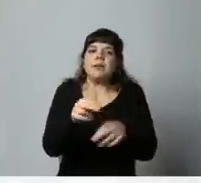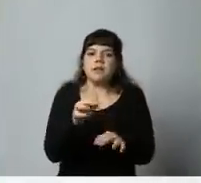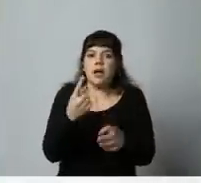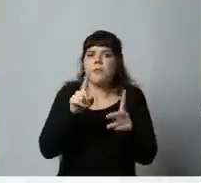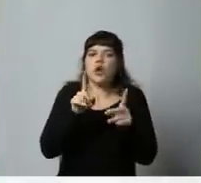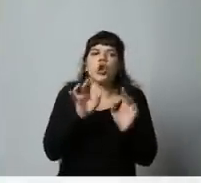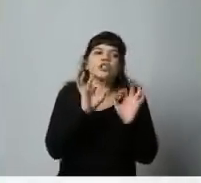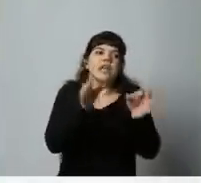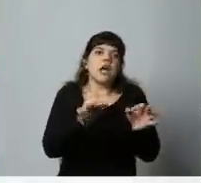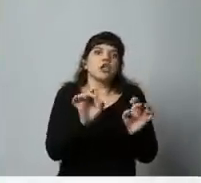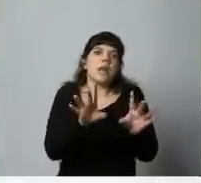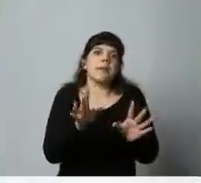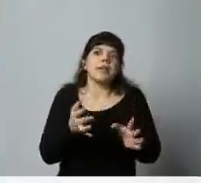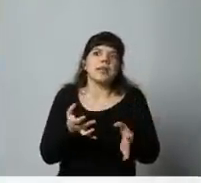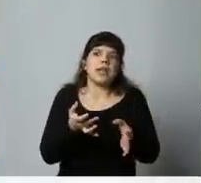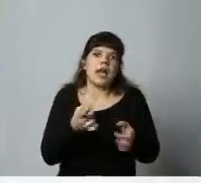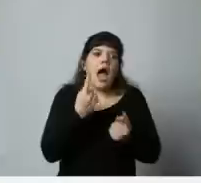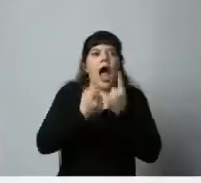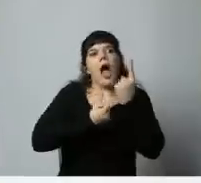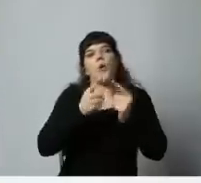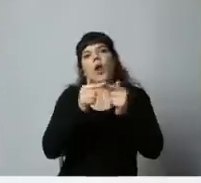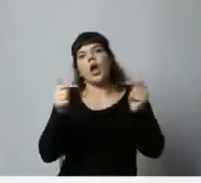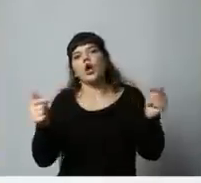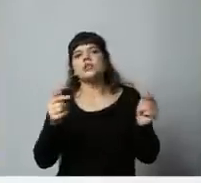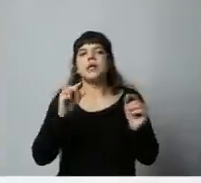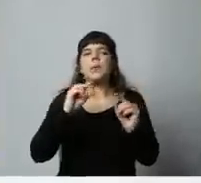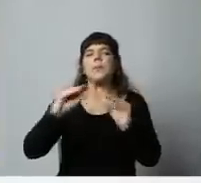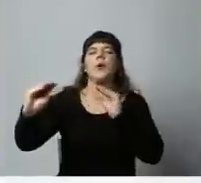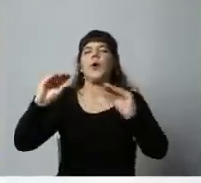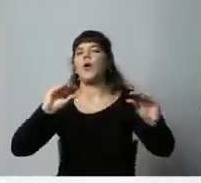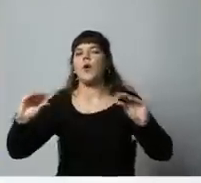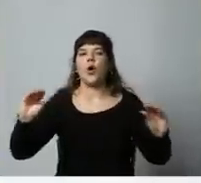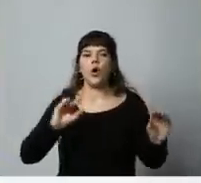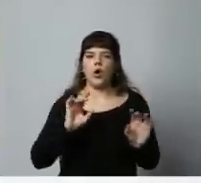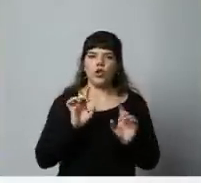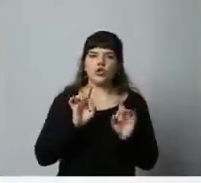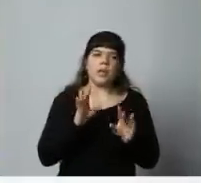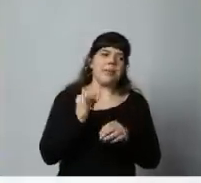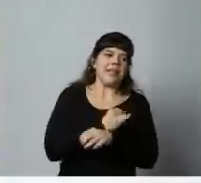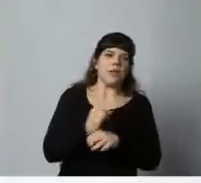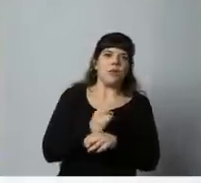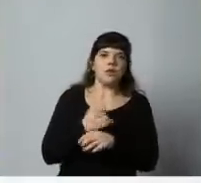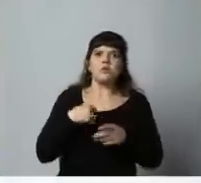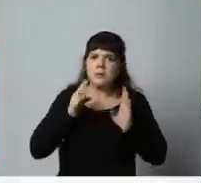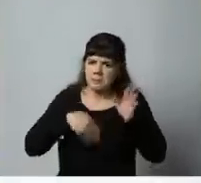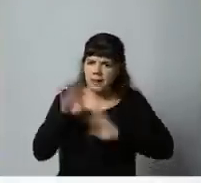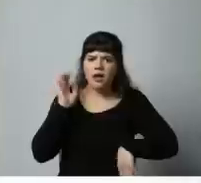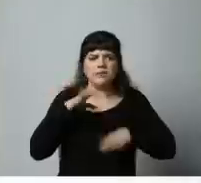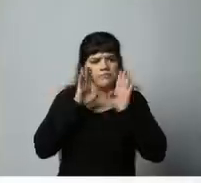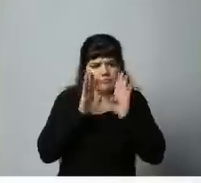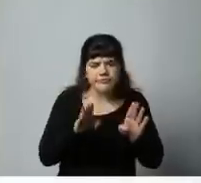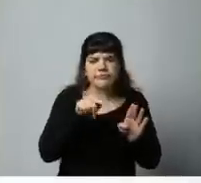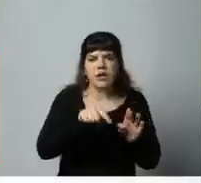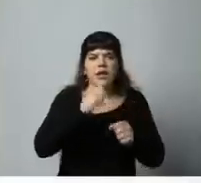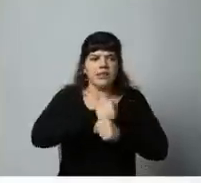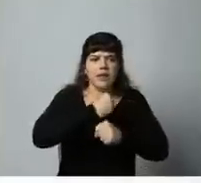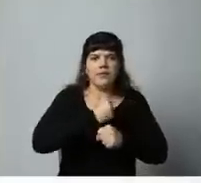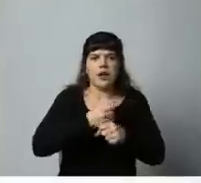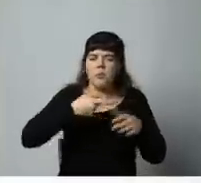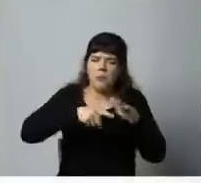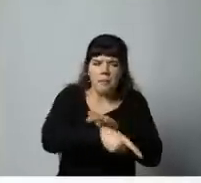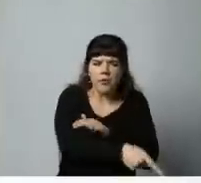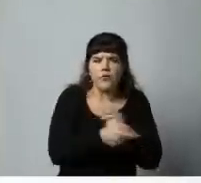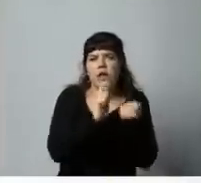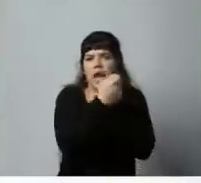matriz productiva dependiente con algo de distribución del ingreso tenemos que industrializar el país ir una matriz productiva más sofisticada y profundizar los